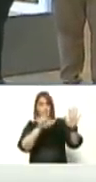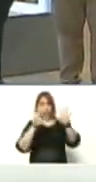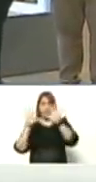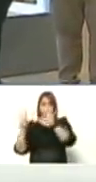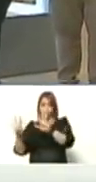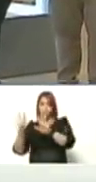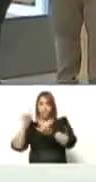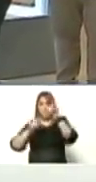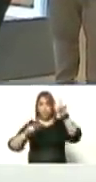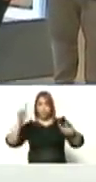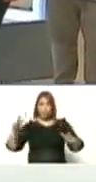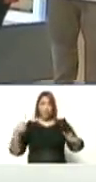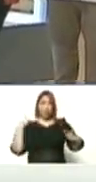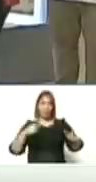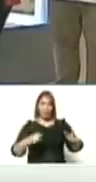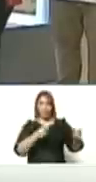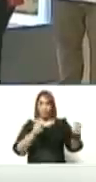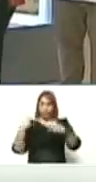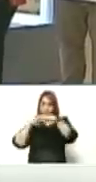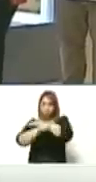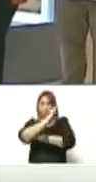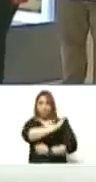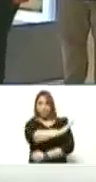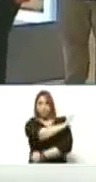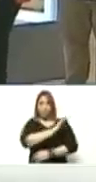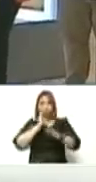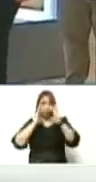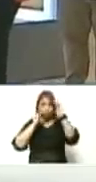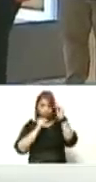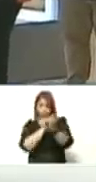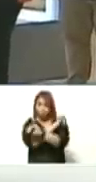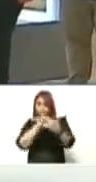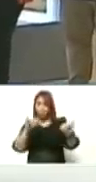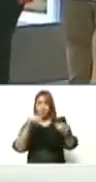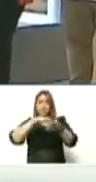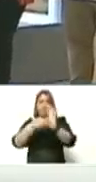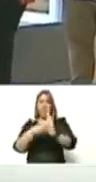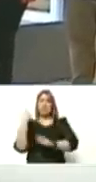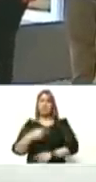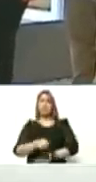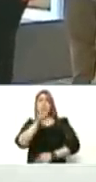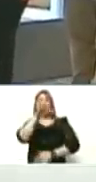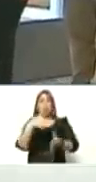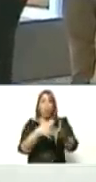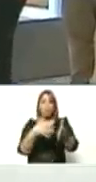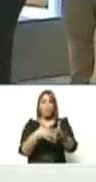919, ¿verdad? Atendido. Quiere decir que tenemos